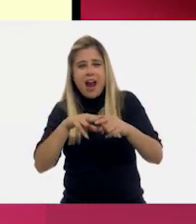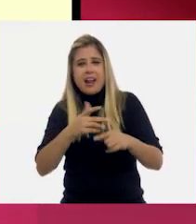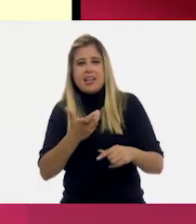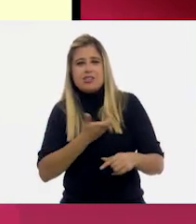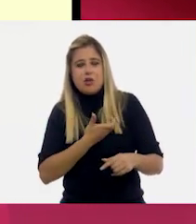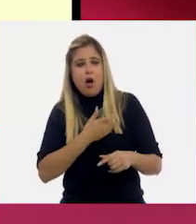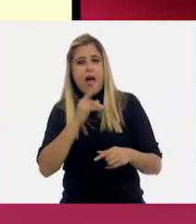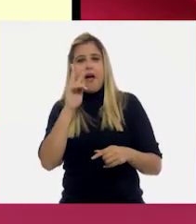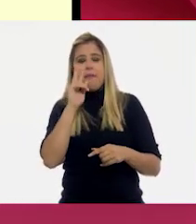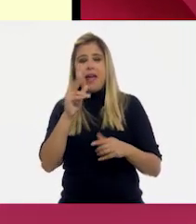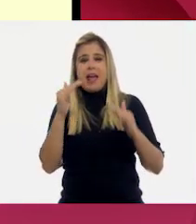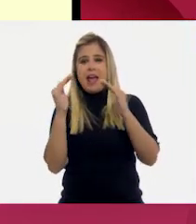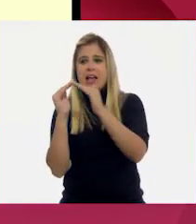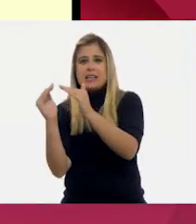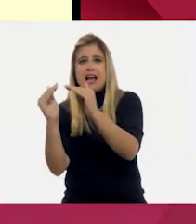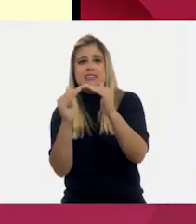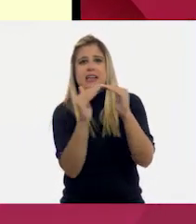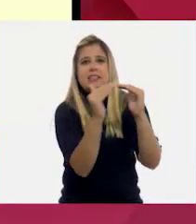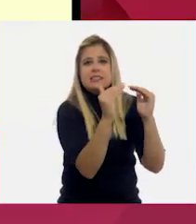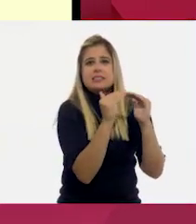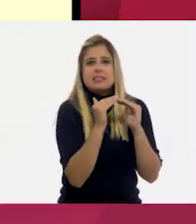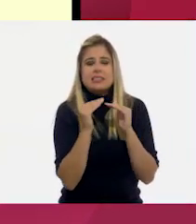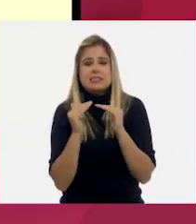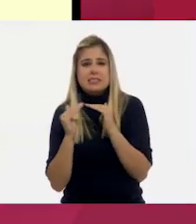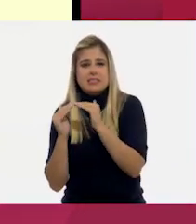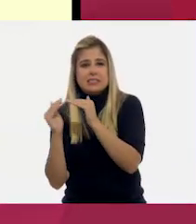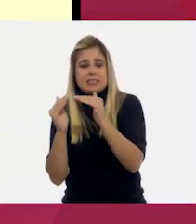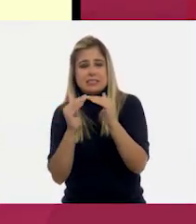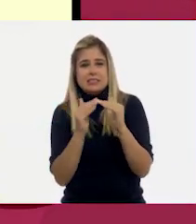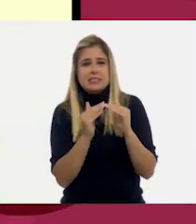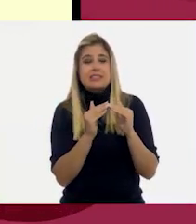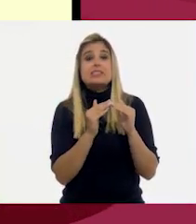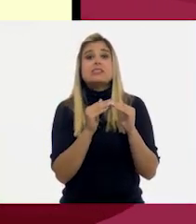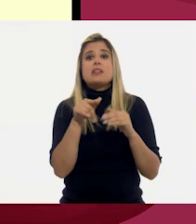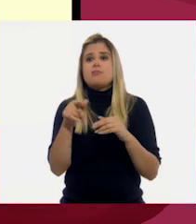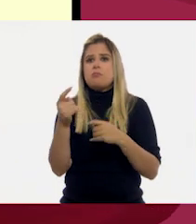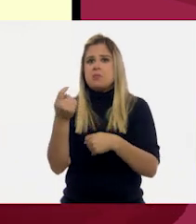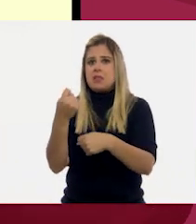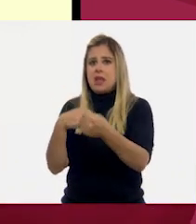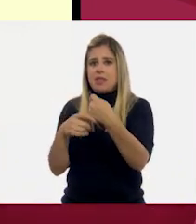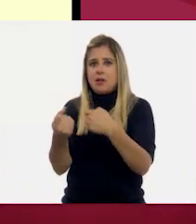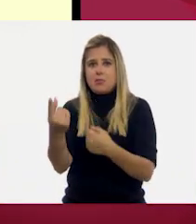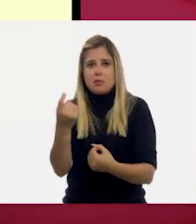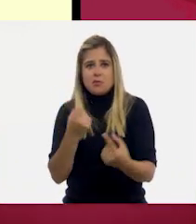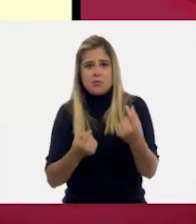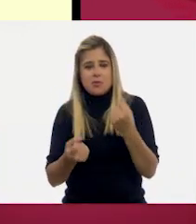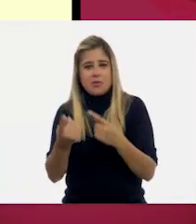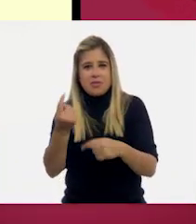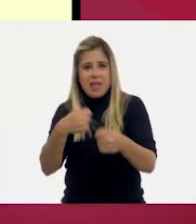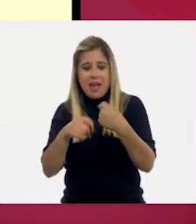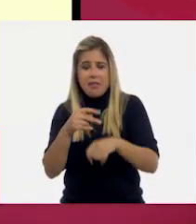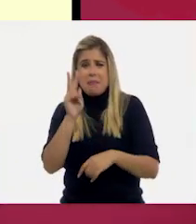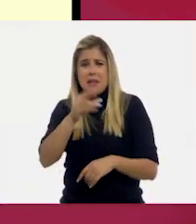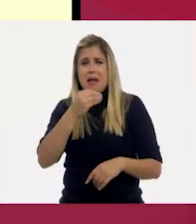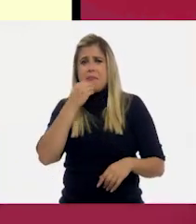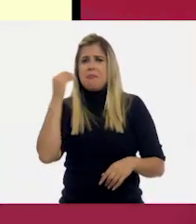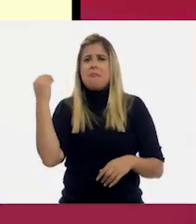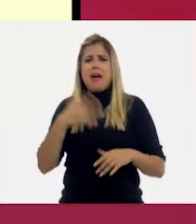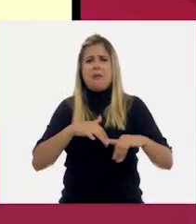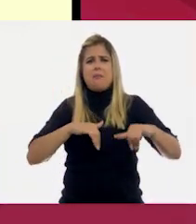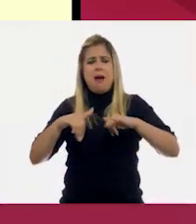veo las casas alrededor y eso tal vez son unas tiendas. Está padrísimo este